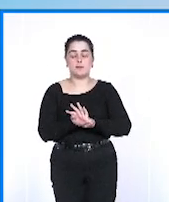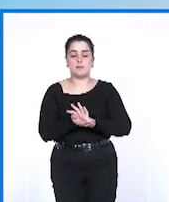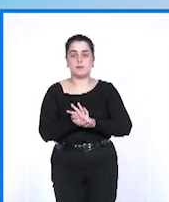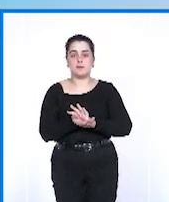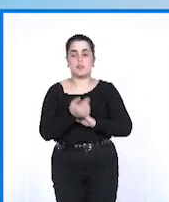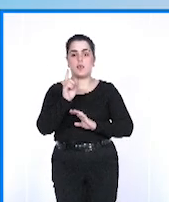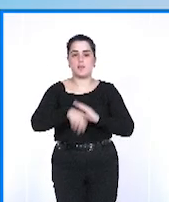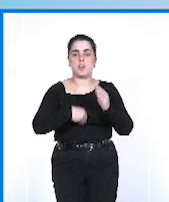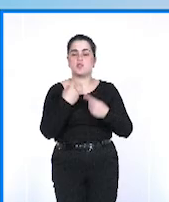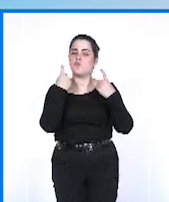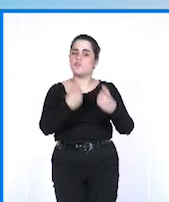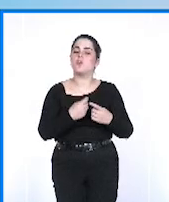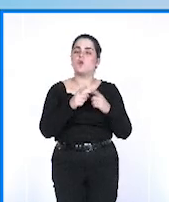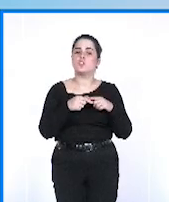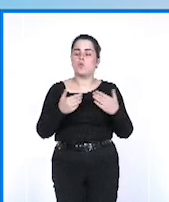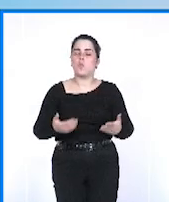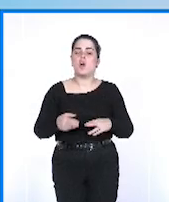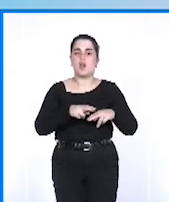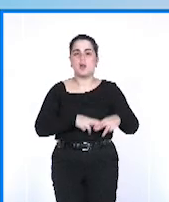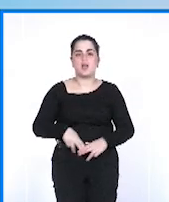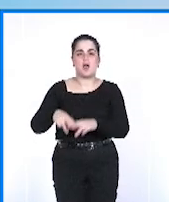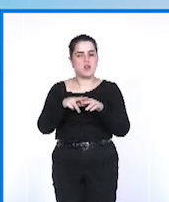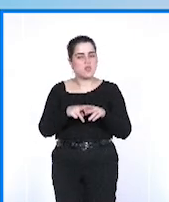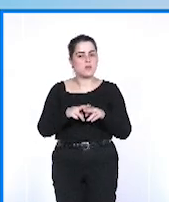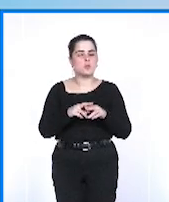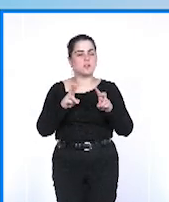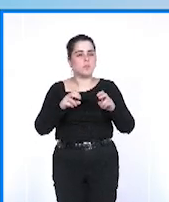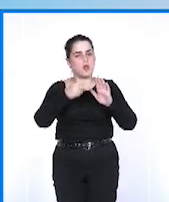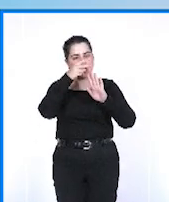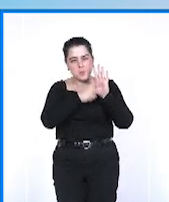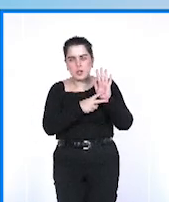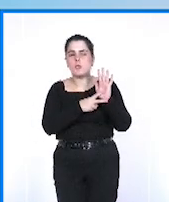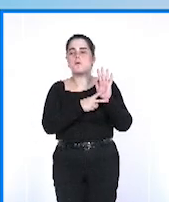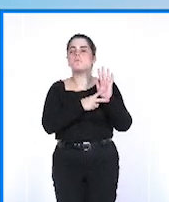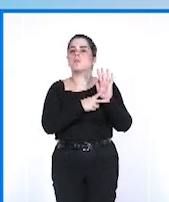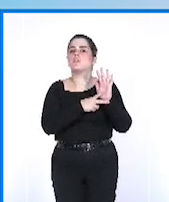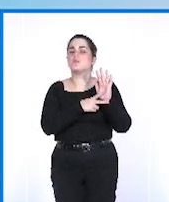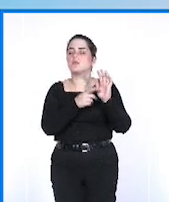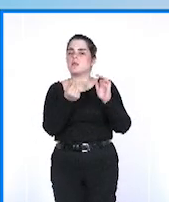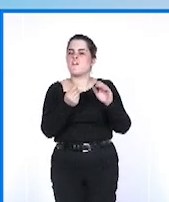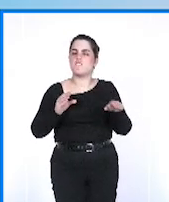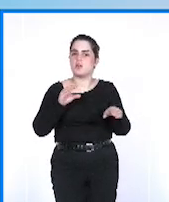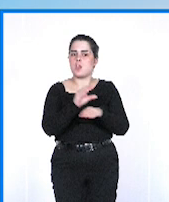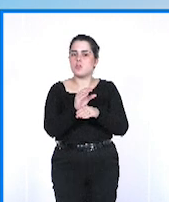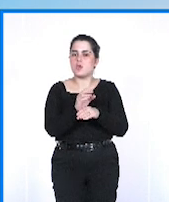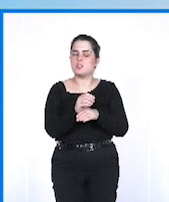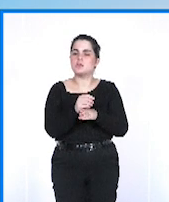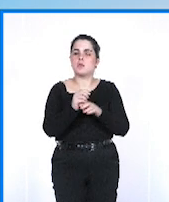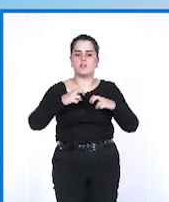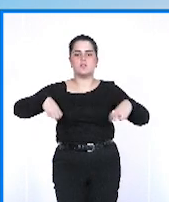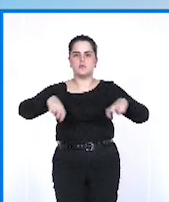se ha hecho también un esfuerzo por analizar instrumentos normativos e de financiación se han hecho